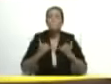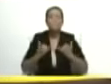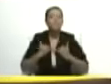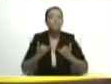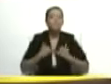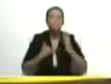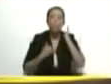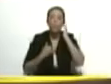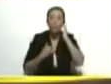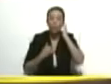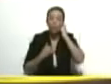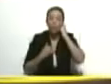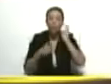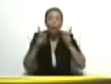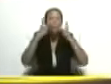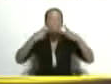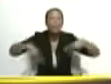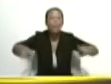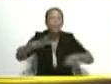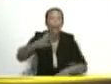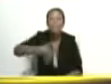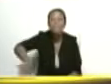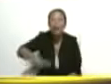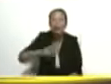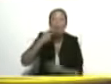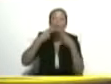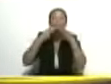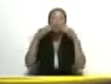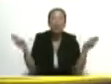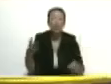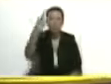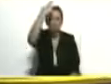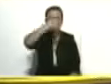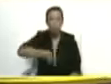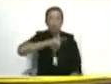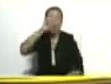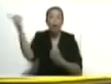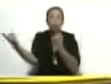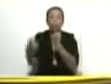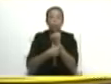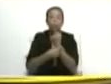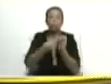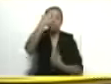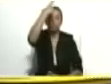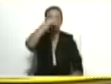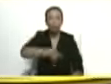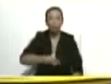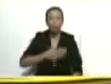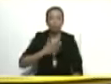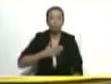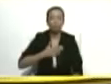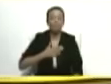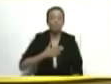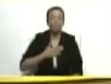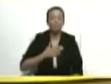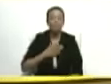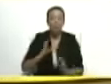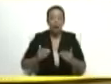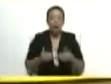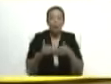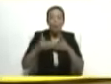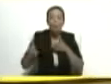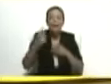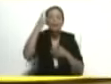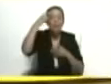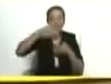autoproclamado, en una plaza pública, soy Juan Guaidó. Y de a partir del día